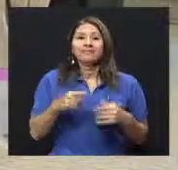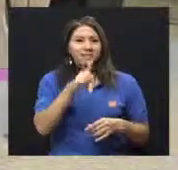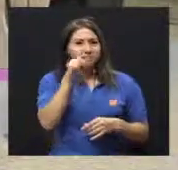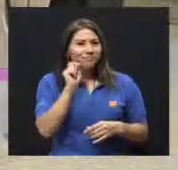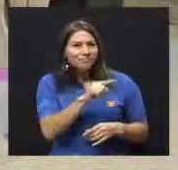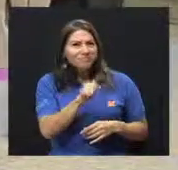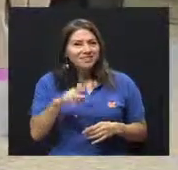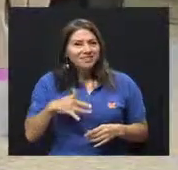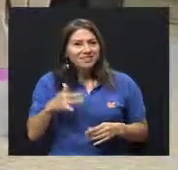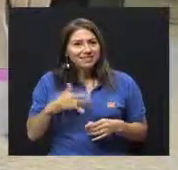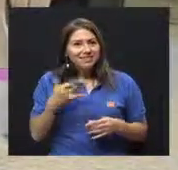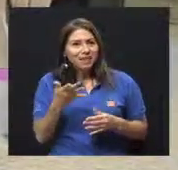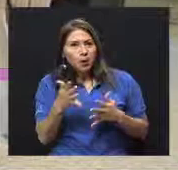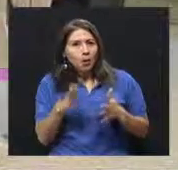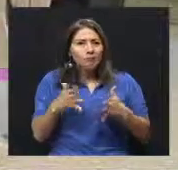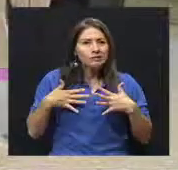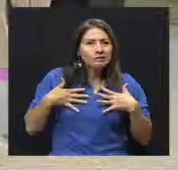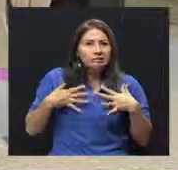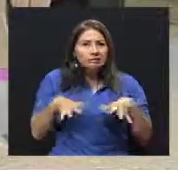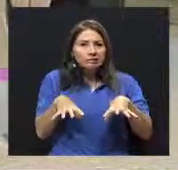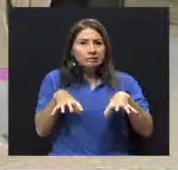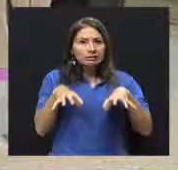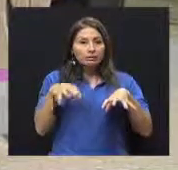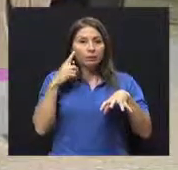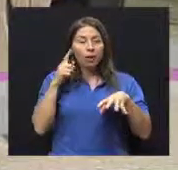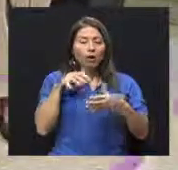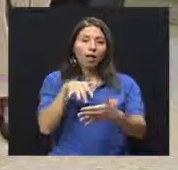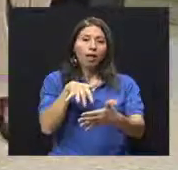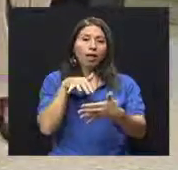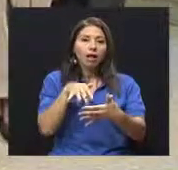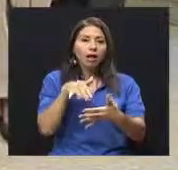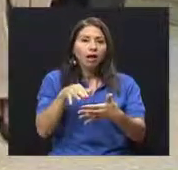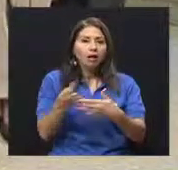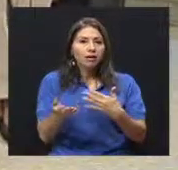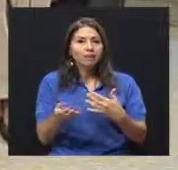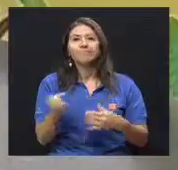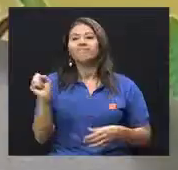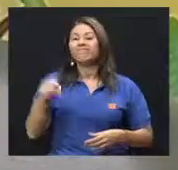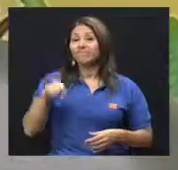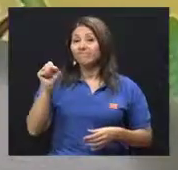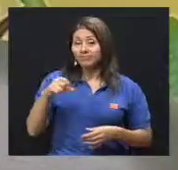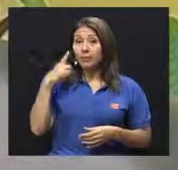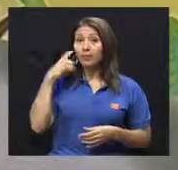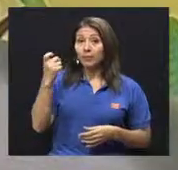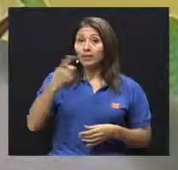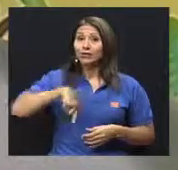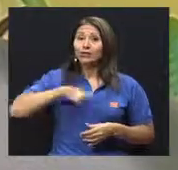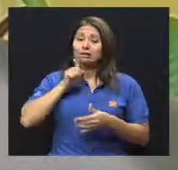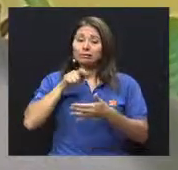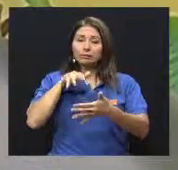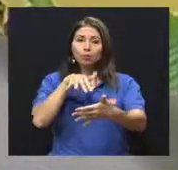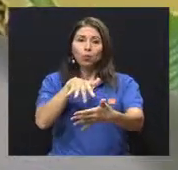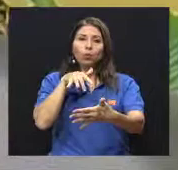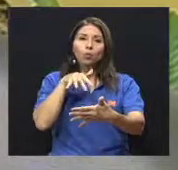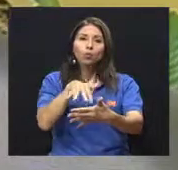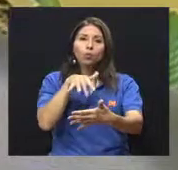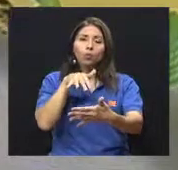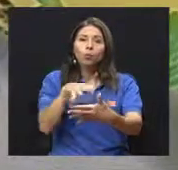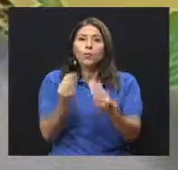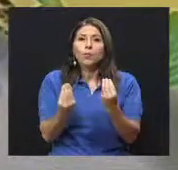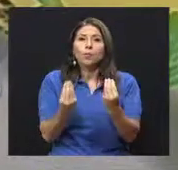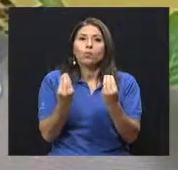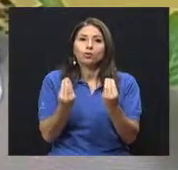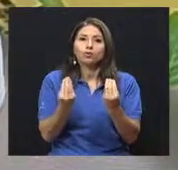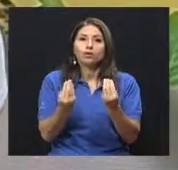Derek. ¿Vos, Jimena, te has sentido como un poco ansiosa o estresada por las materias o así? Sí, porque como tenemos que estudiar mucho, es